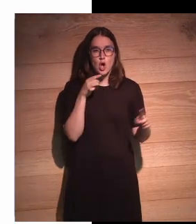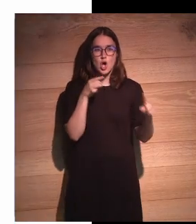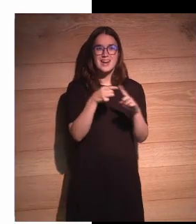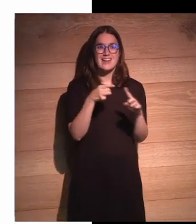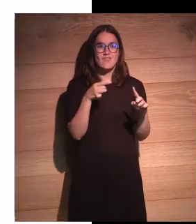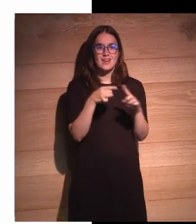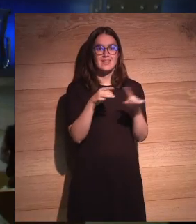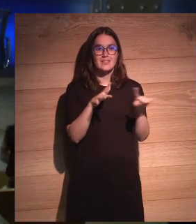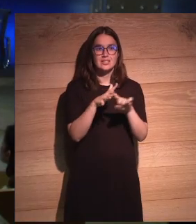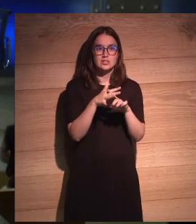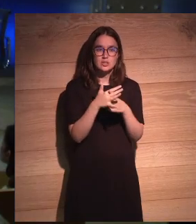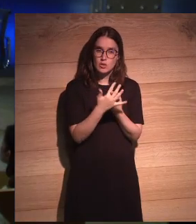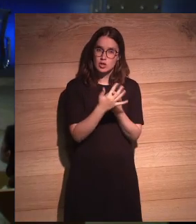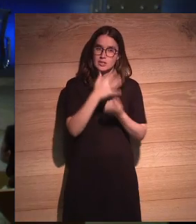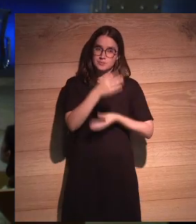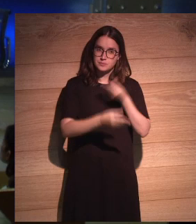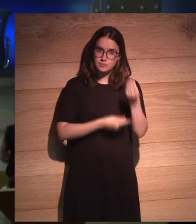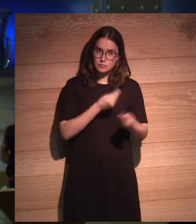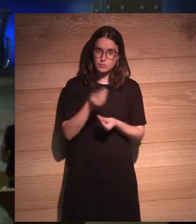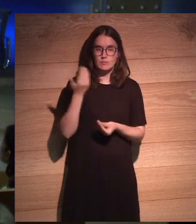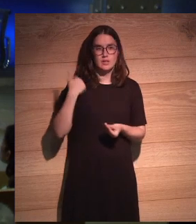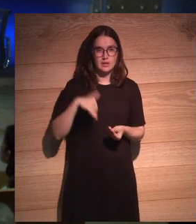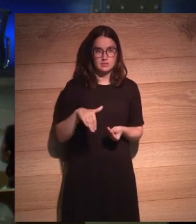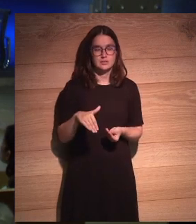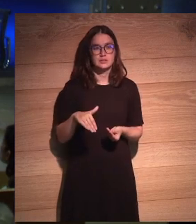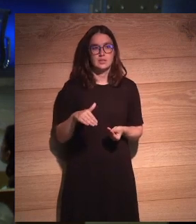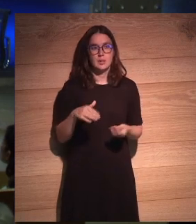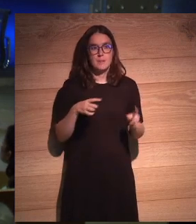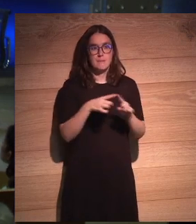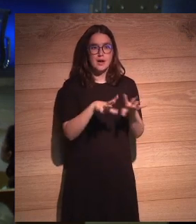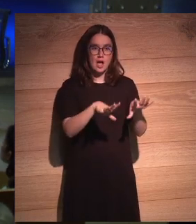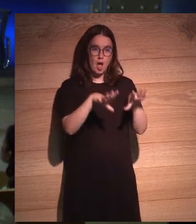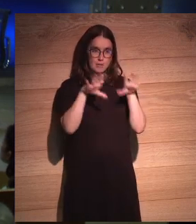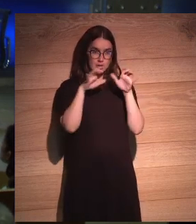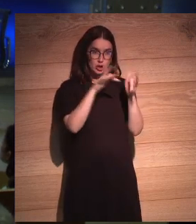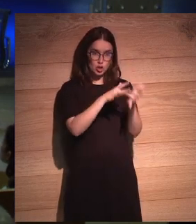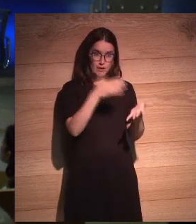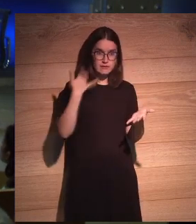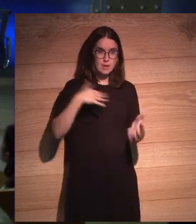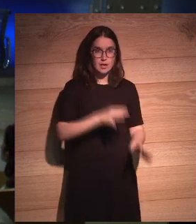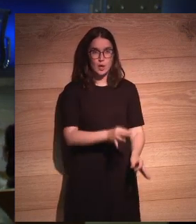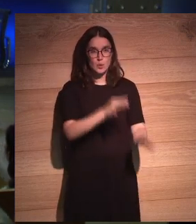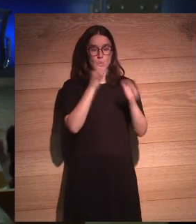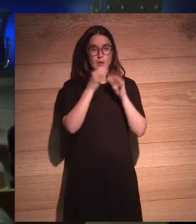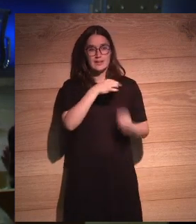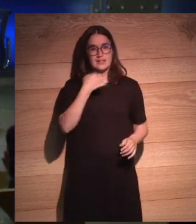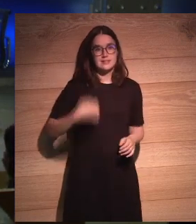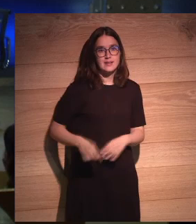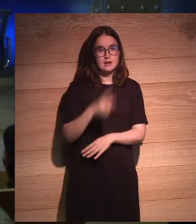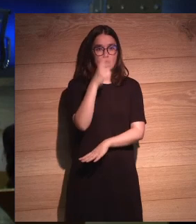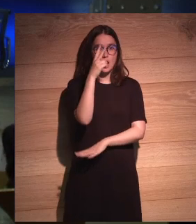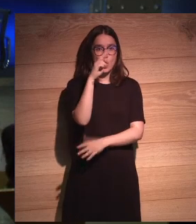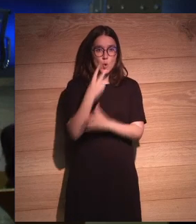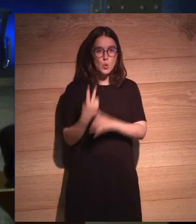referencias sobre casos de uso concretos para aprender de lo que está pasando. Entonces, en este caso, China, Uruguay,